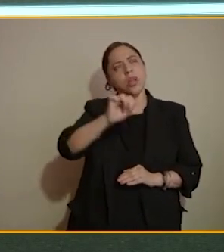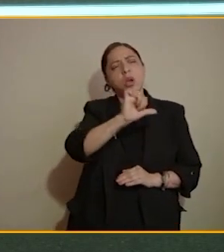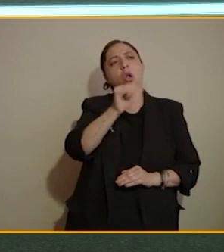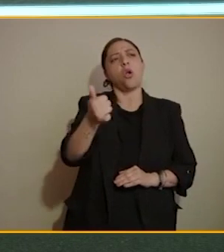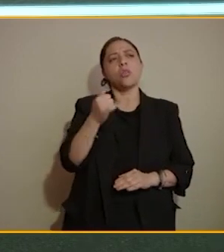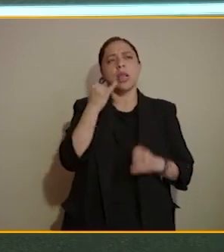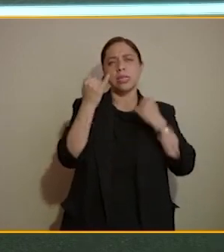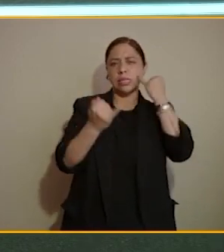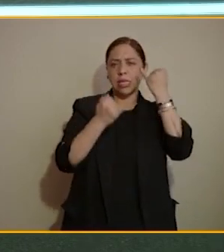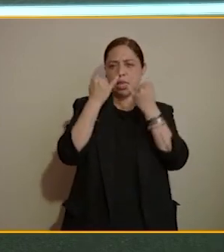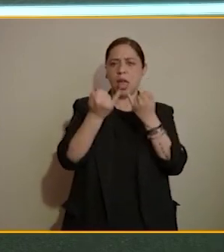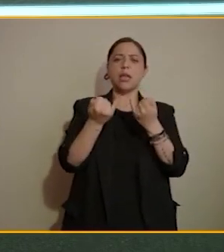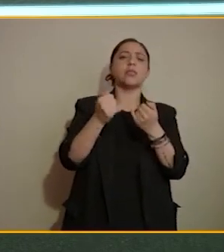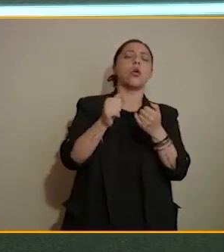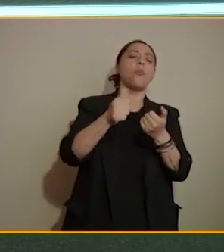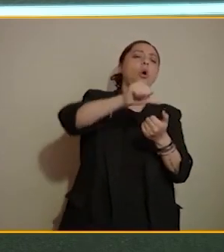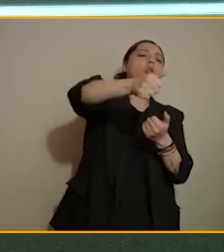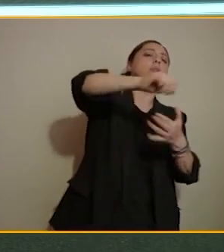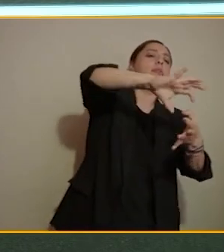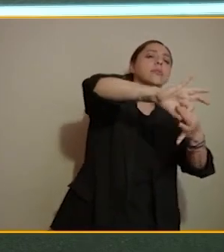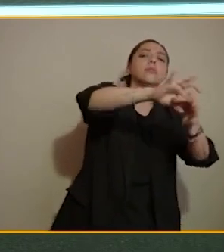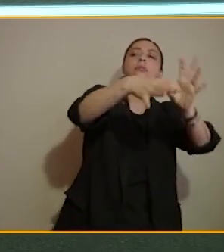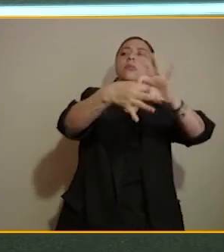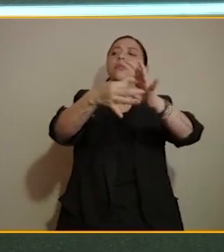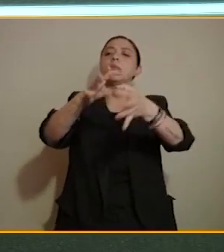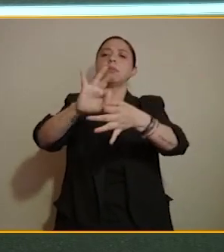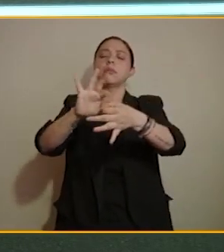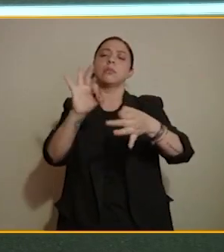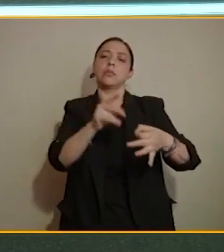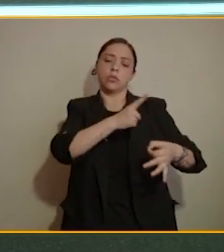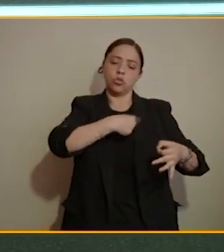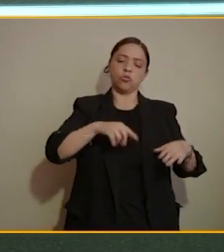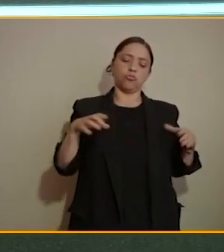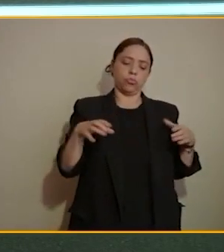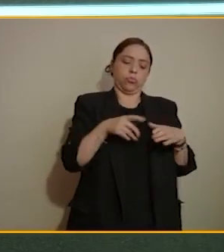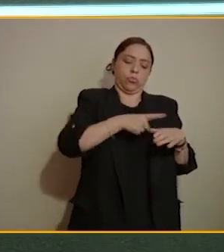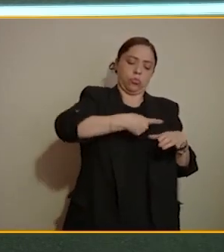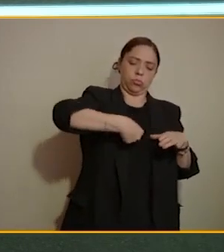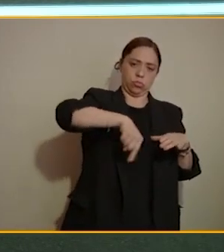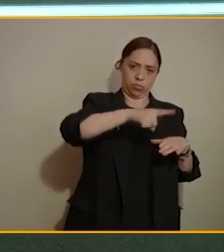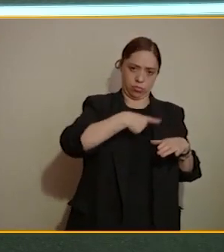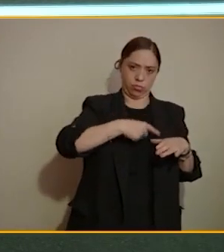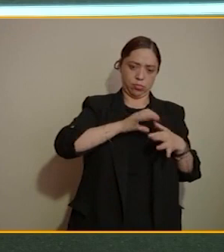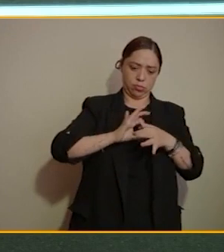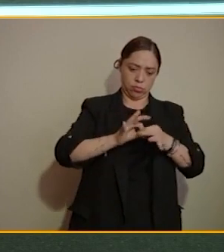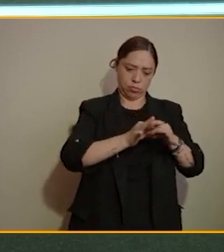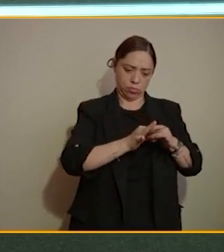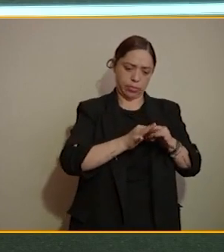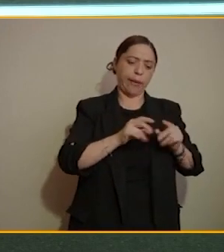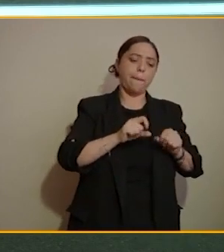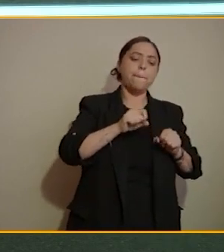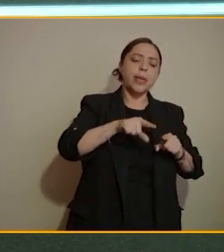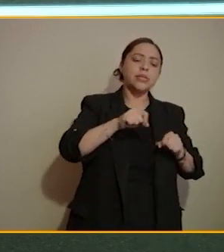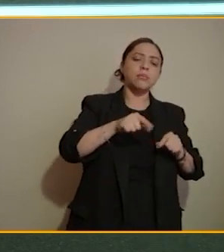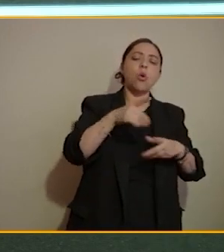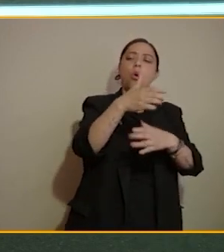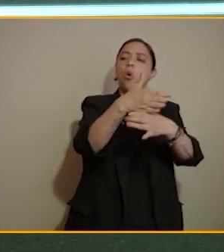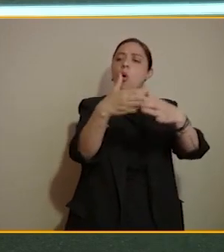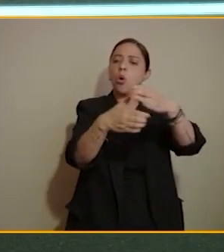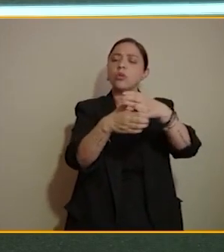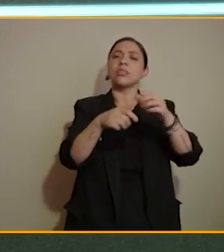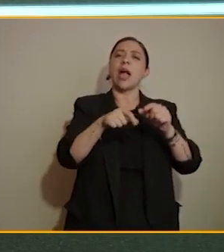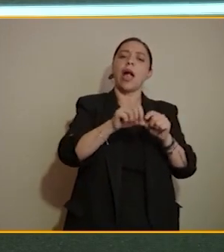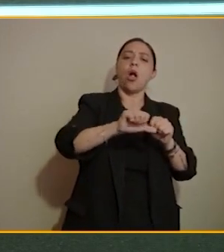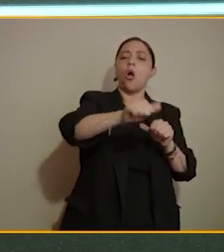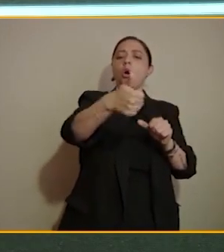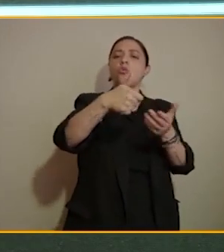en otras cadenas. Si estamos participando de un sector, probemos este mismo producto en otro sector, en otras necesidades, en